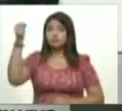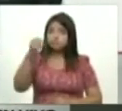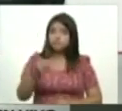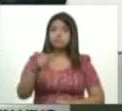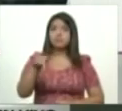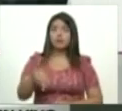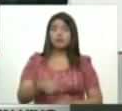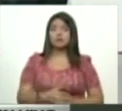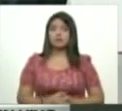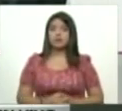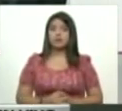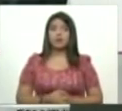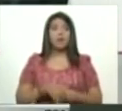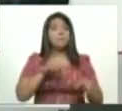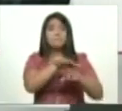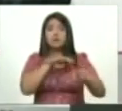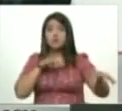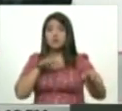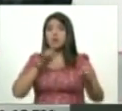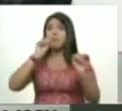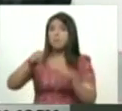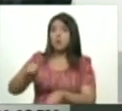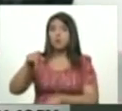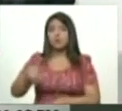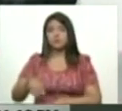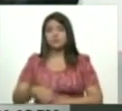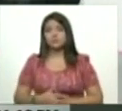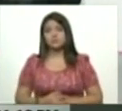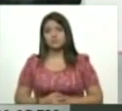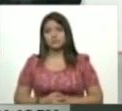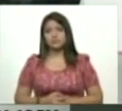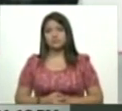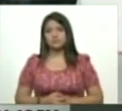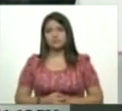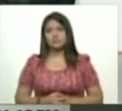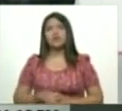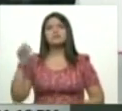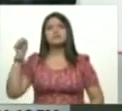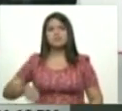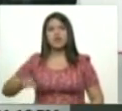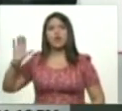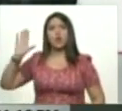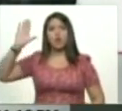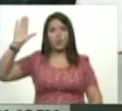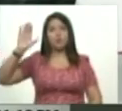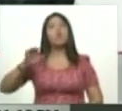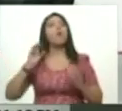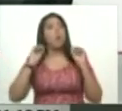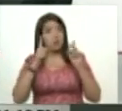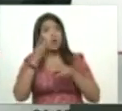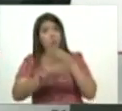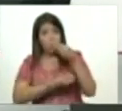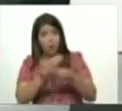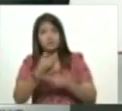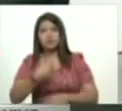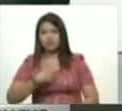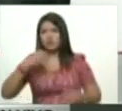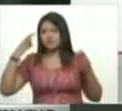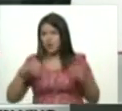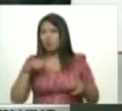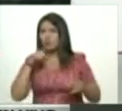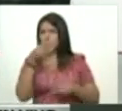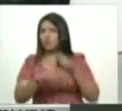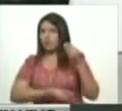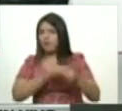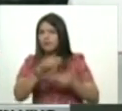investido por votación mayoritaria de esta Cámara? Sí, lo juro. Si así lo hiciere, como estoy seguro de que lo va a